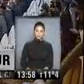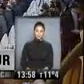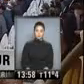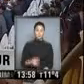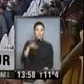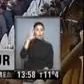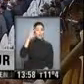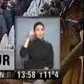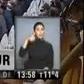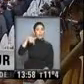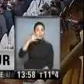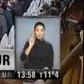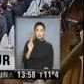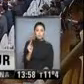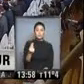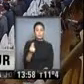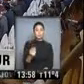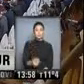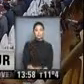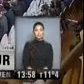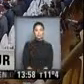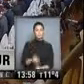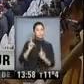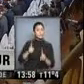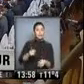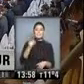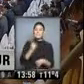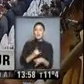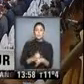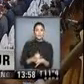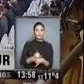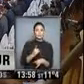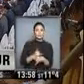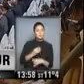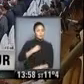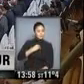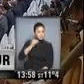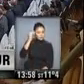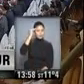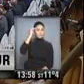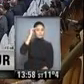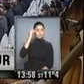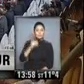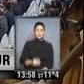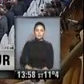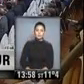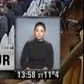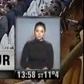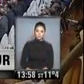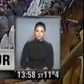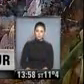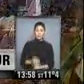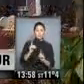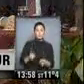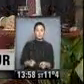Que si bien no está entre nosotros, estará siempre su memoria, su legado, su recuerdo